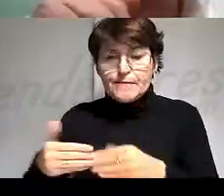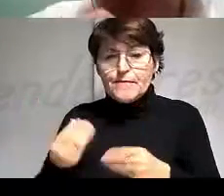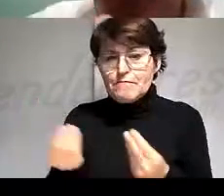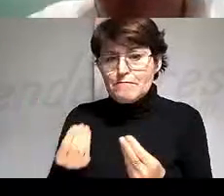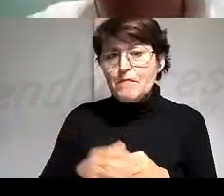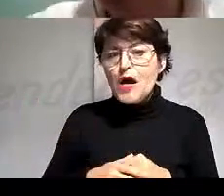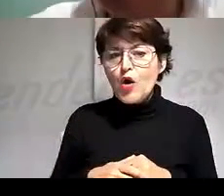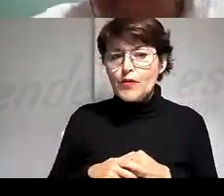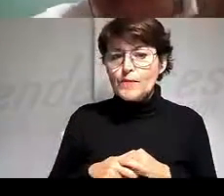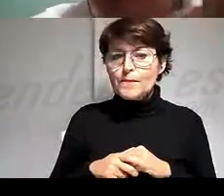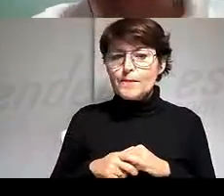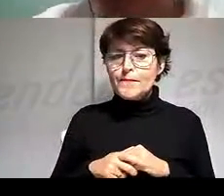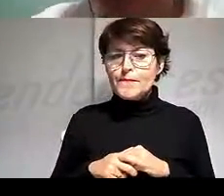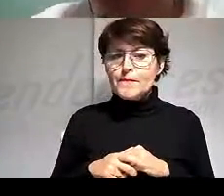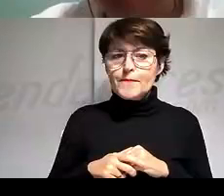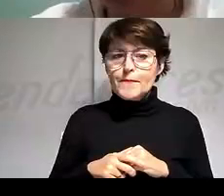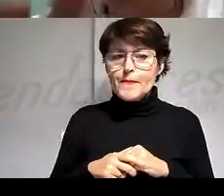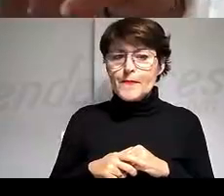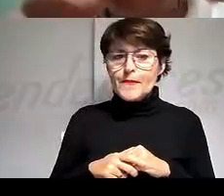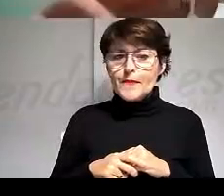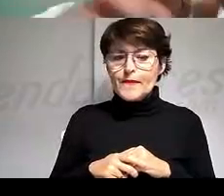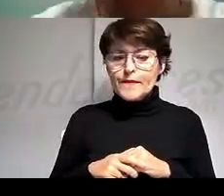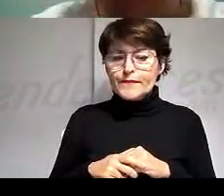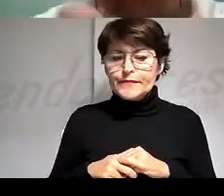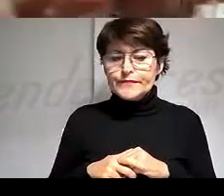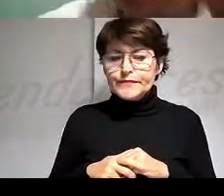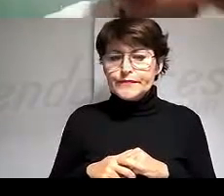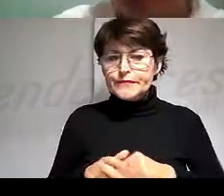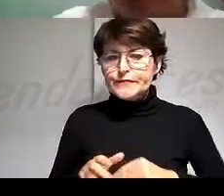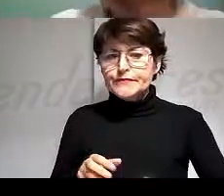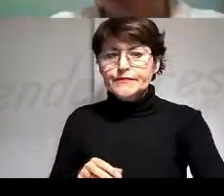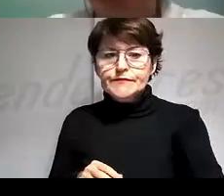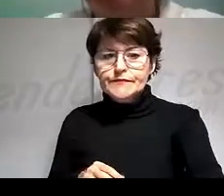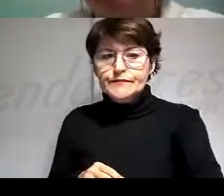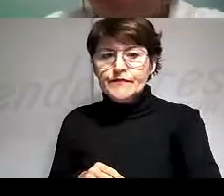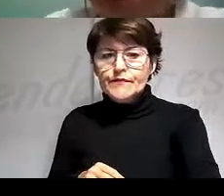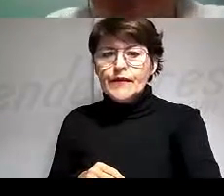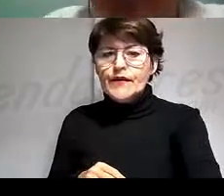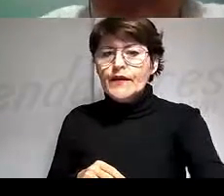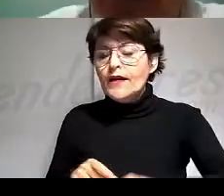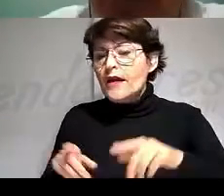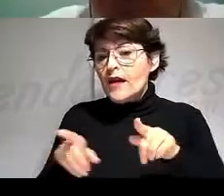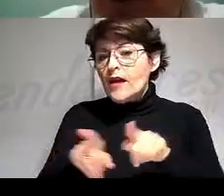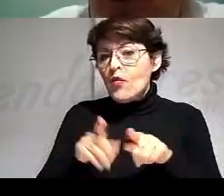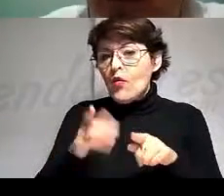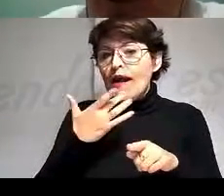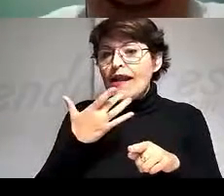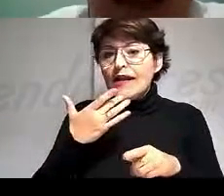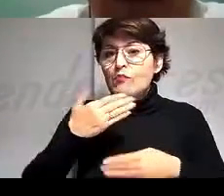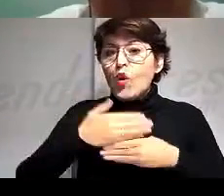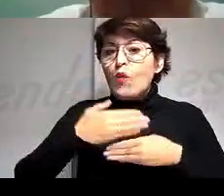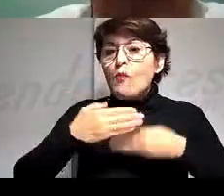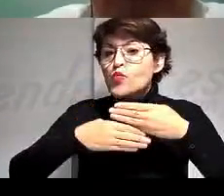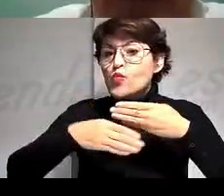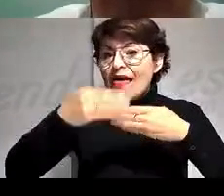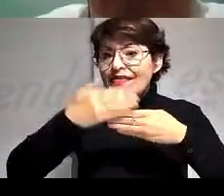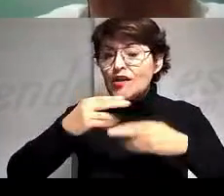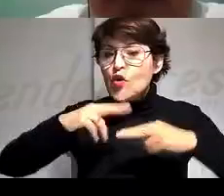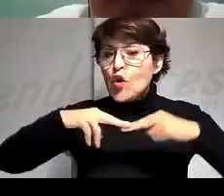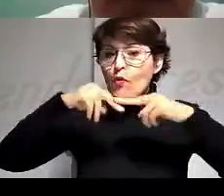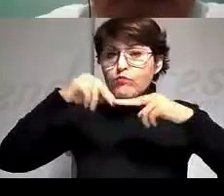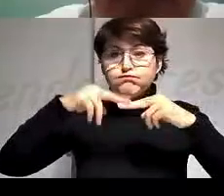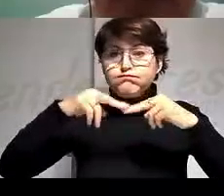independientemente de la función que puedan tener cada uno de ellos por separado, los vamos a utilizar después como ladrillos de una eventual proteína. Y